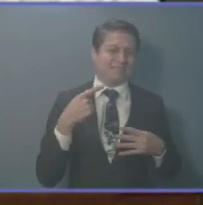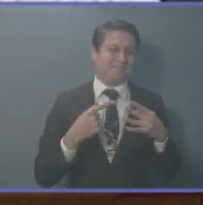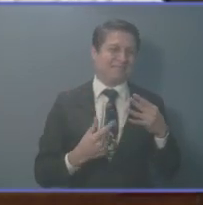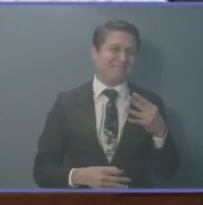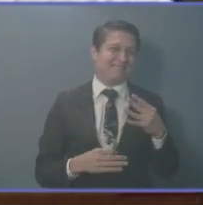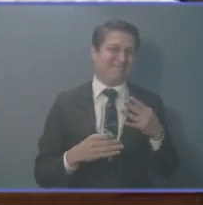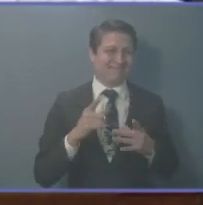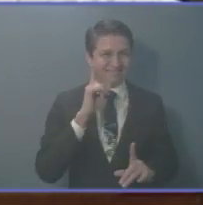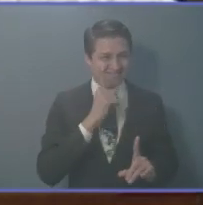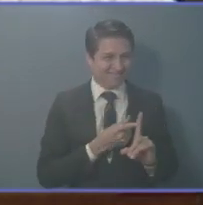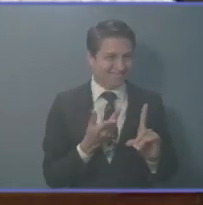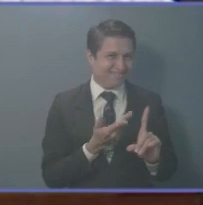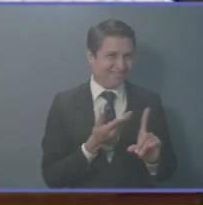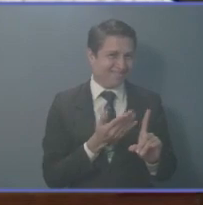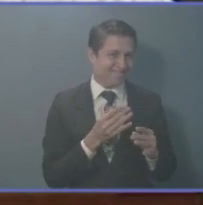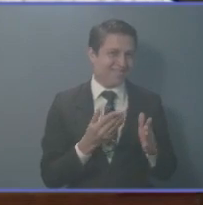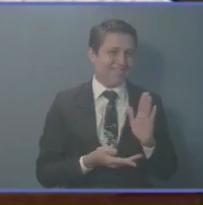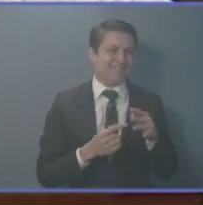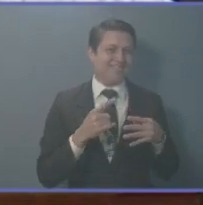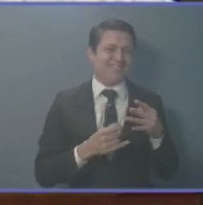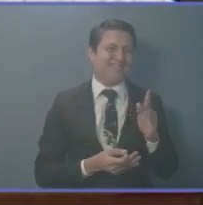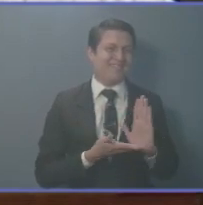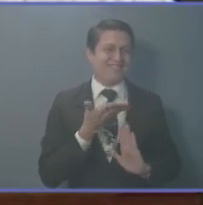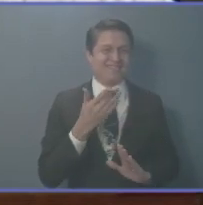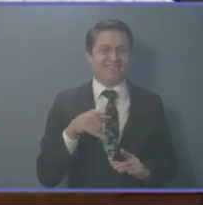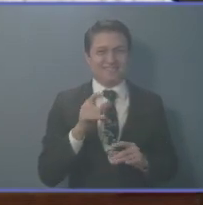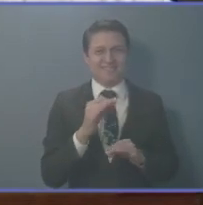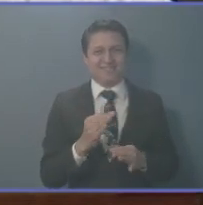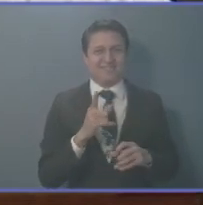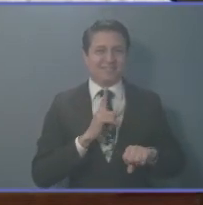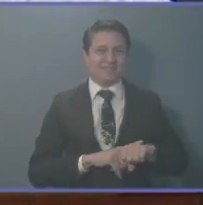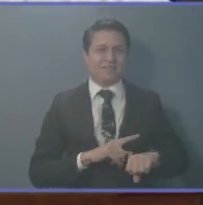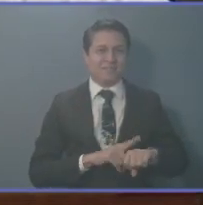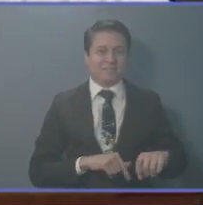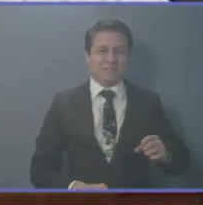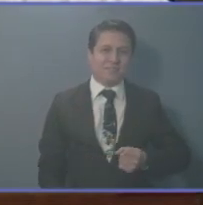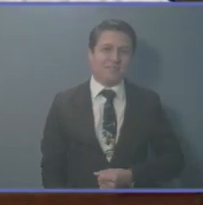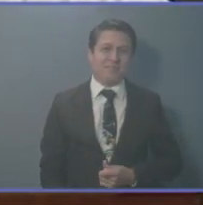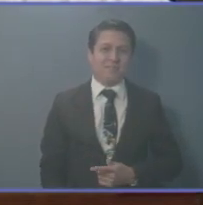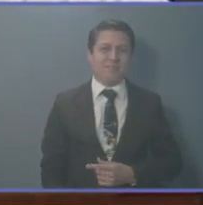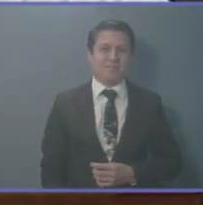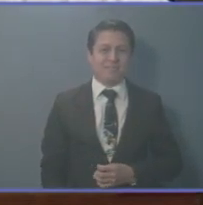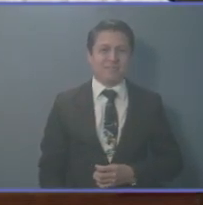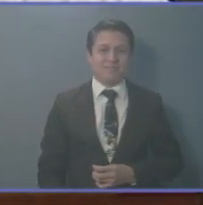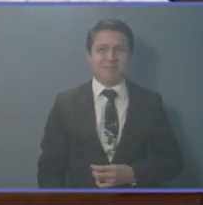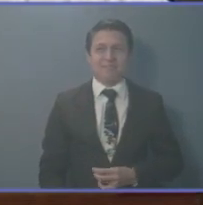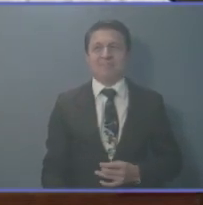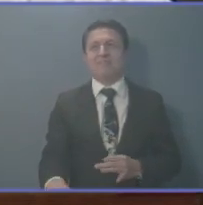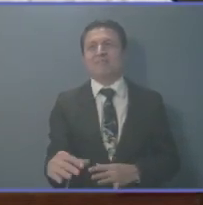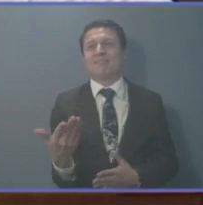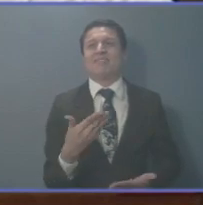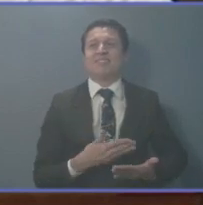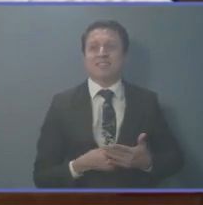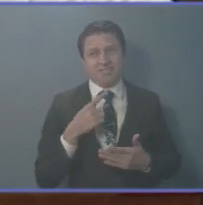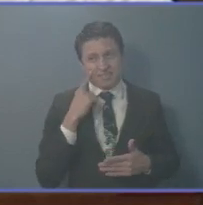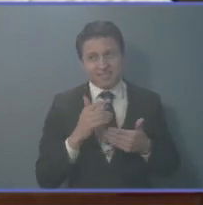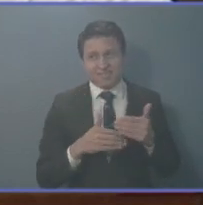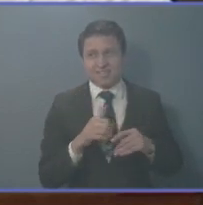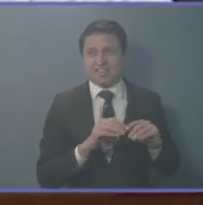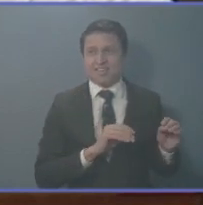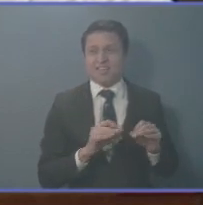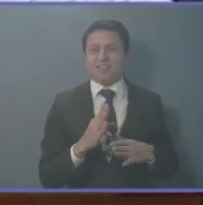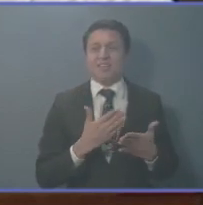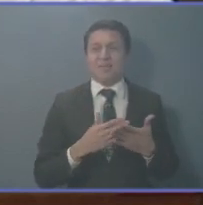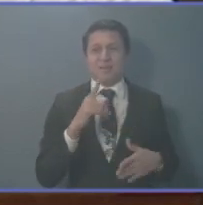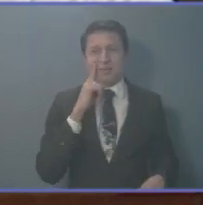objeto desarrollar las condiciones, el tiempo y la forma del cumplimiento de cuarentena, vigilancia u observación de las personas sujetas a dichas medidas de